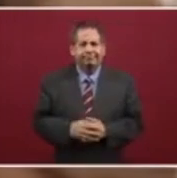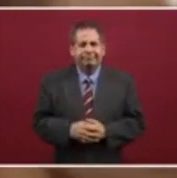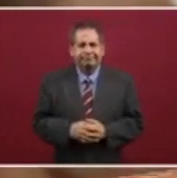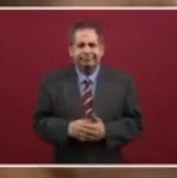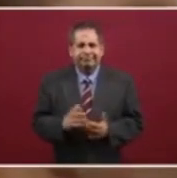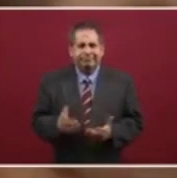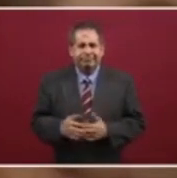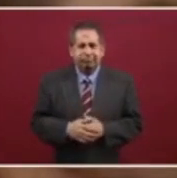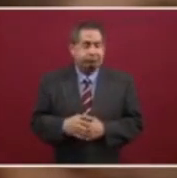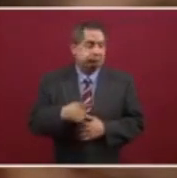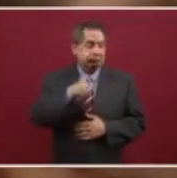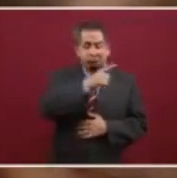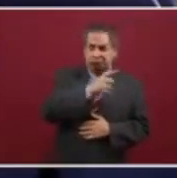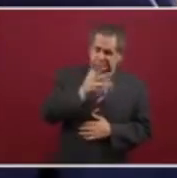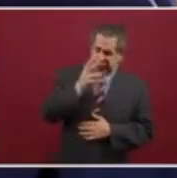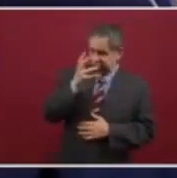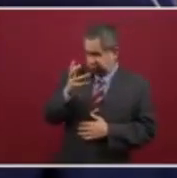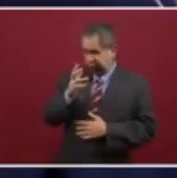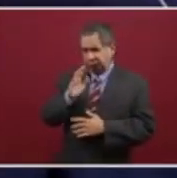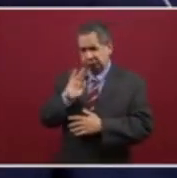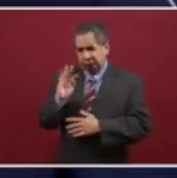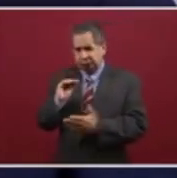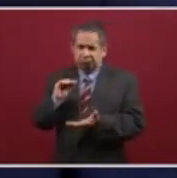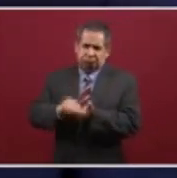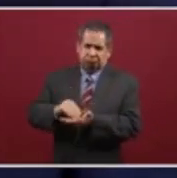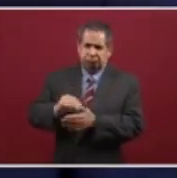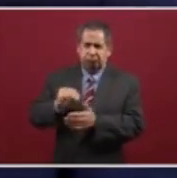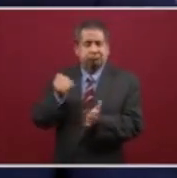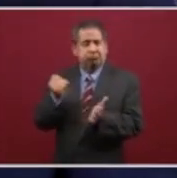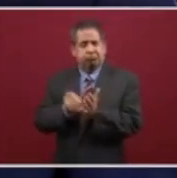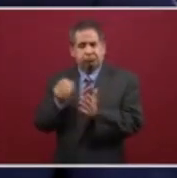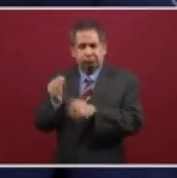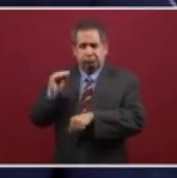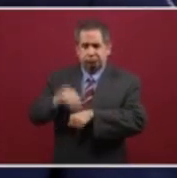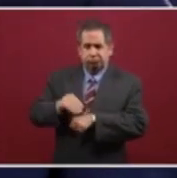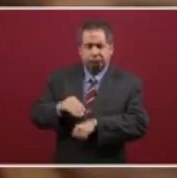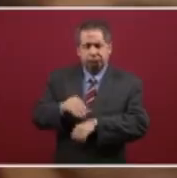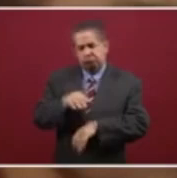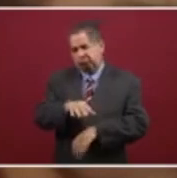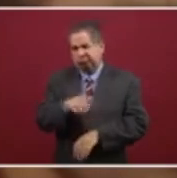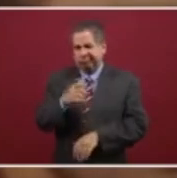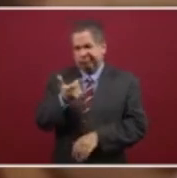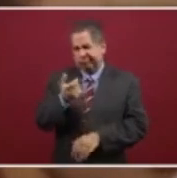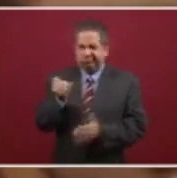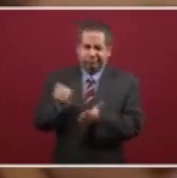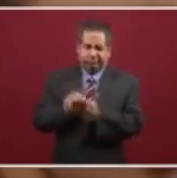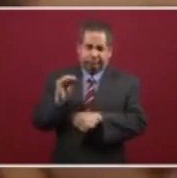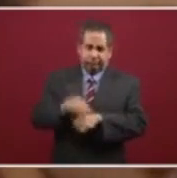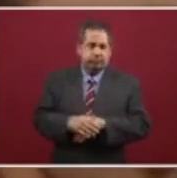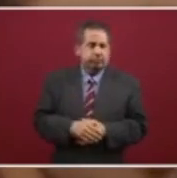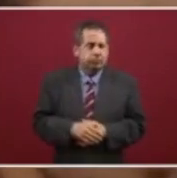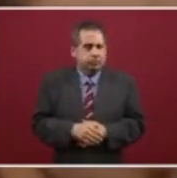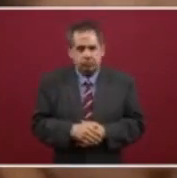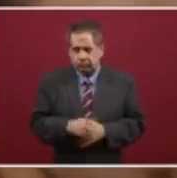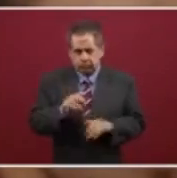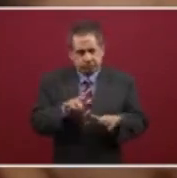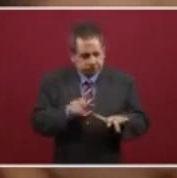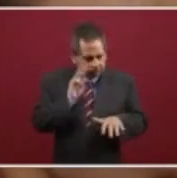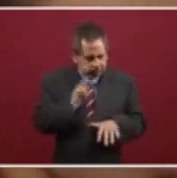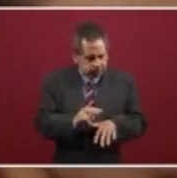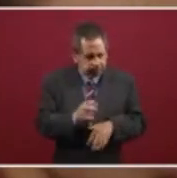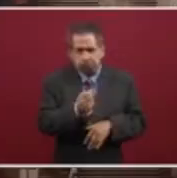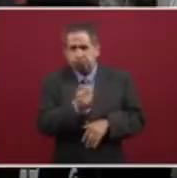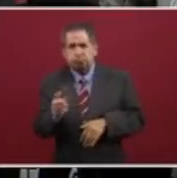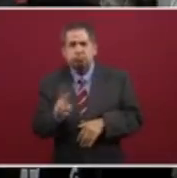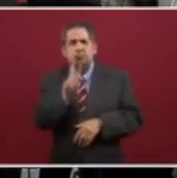pues agresión, posibilidad de Estados Unidos hacia México con el tema económico, ha habido apoyo. Ha habido hashtags